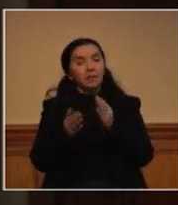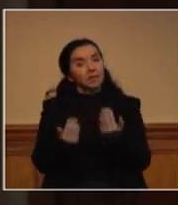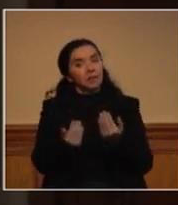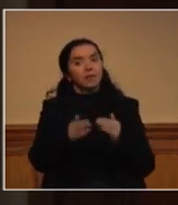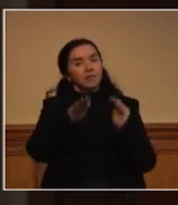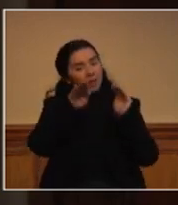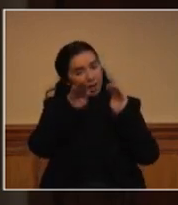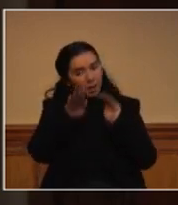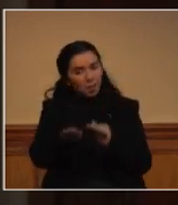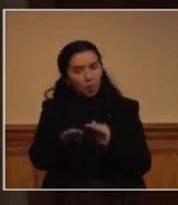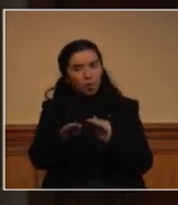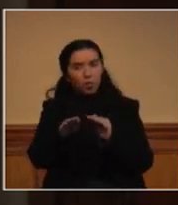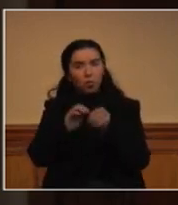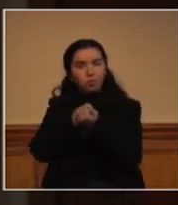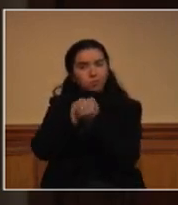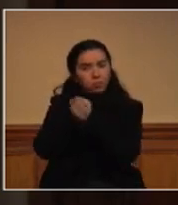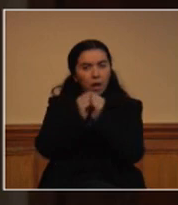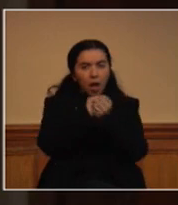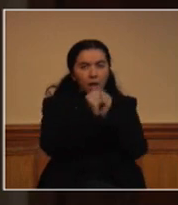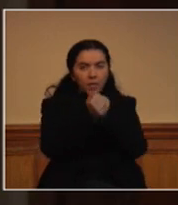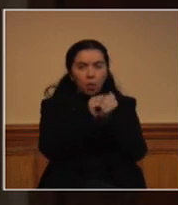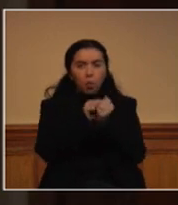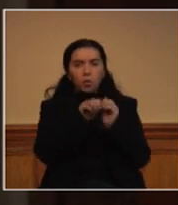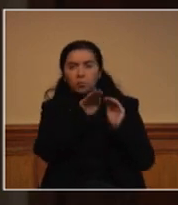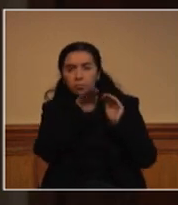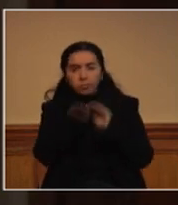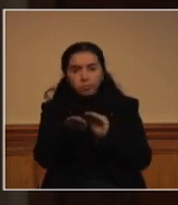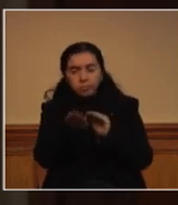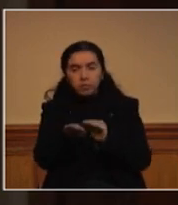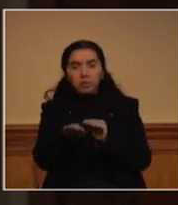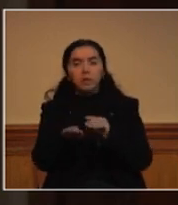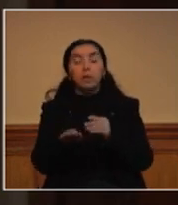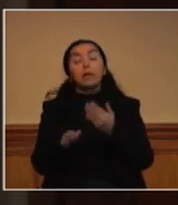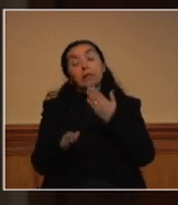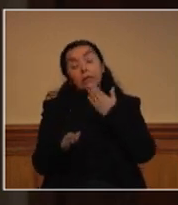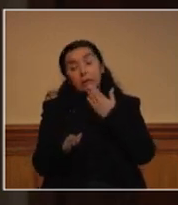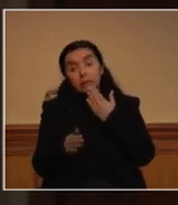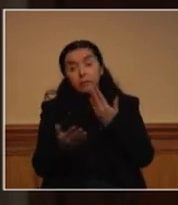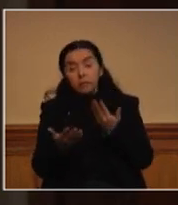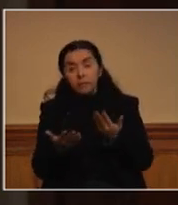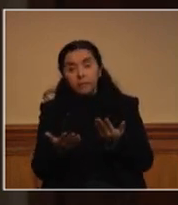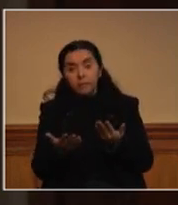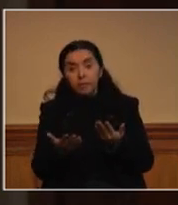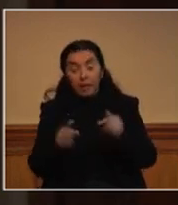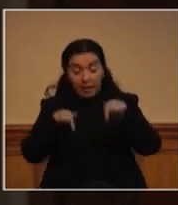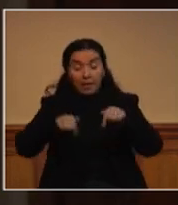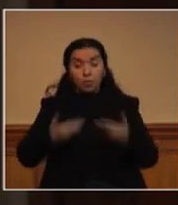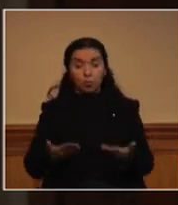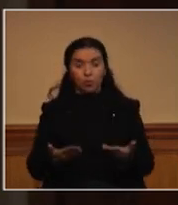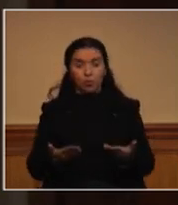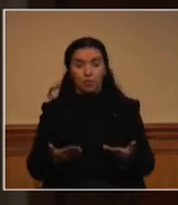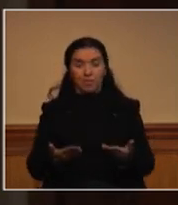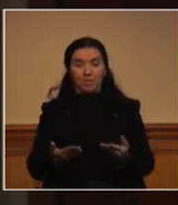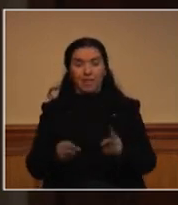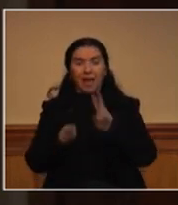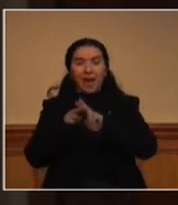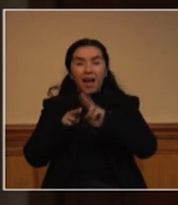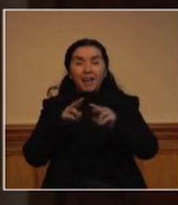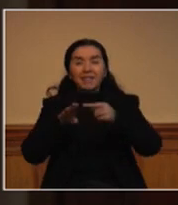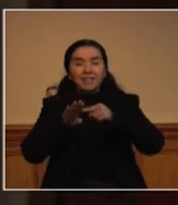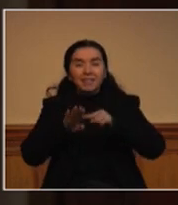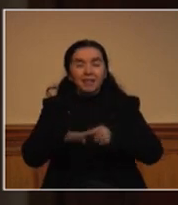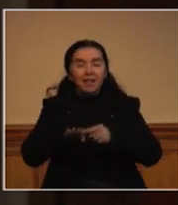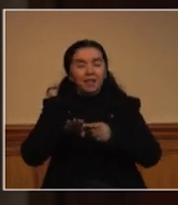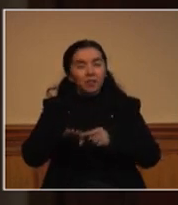apoyos, adecuaciones, asistencia y sobre todo esto, generar